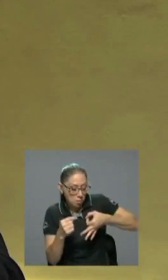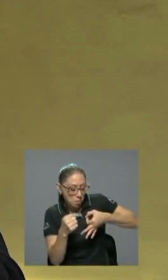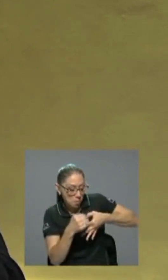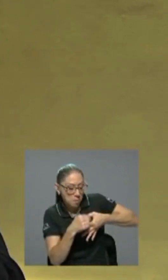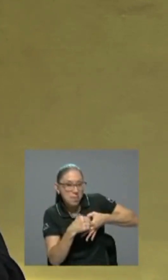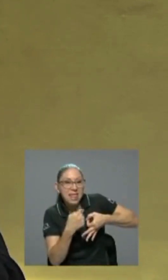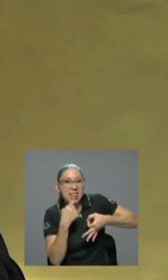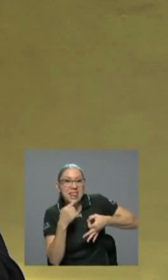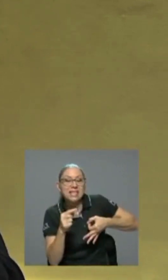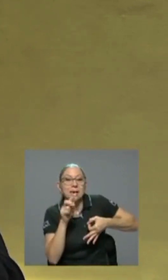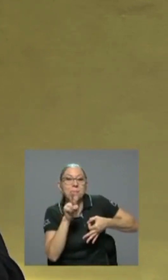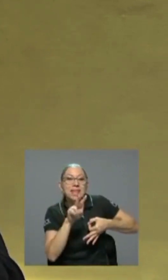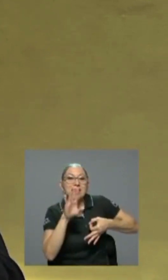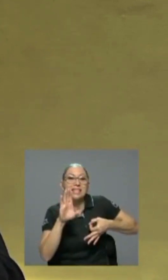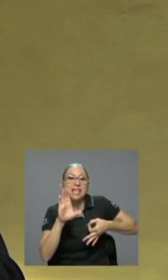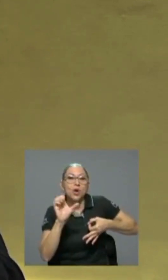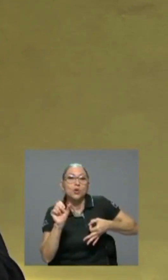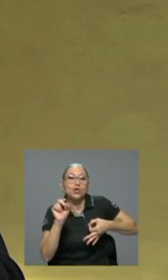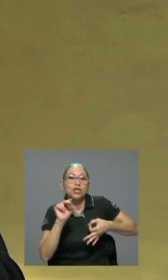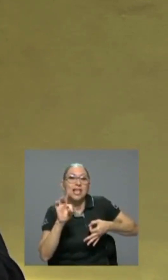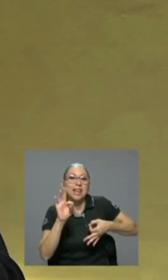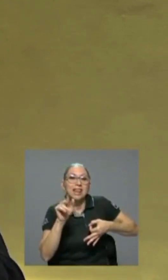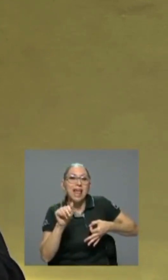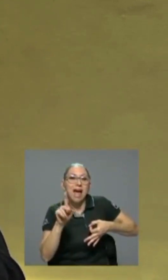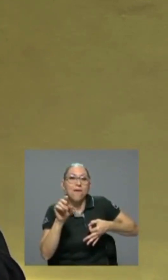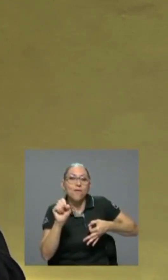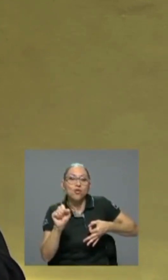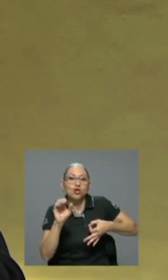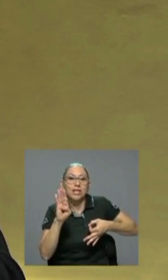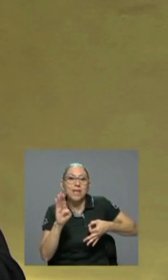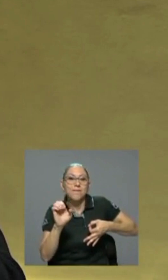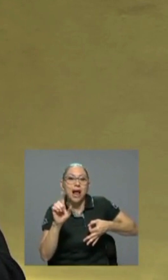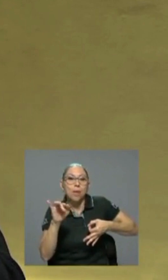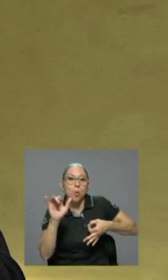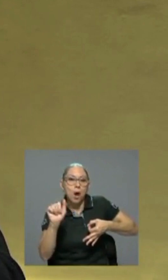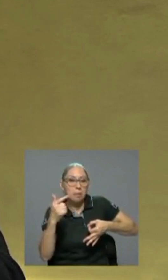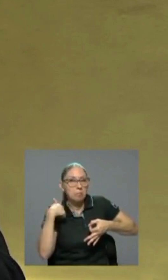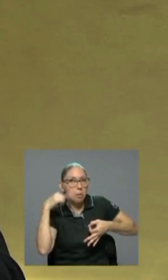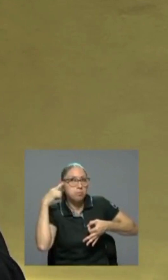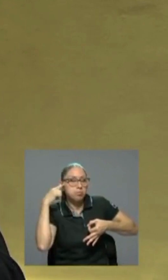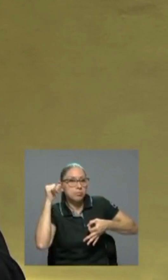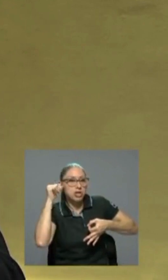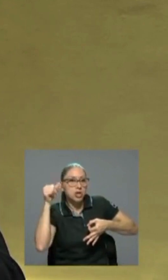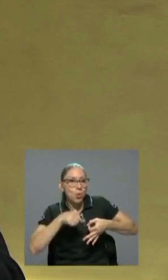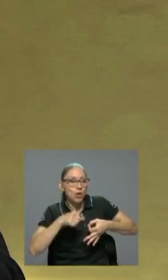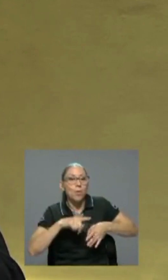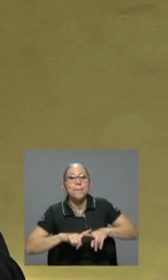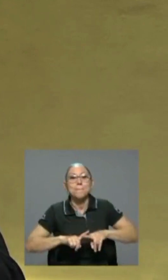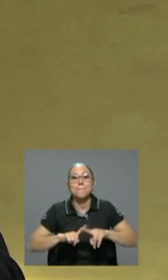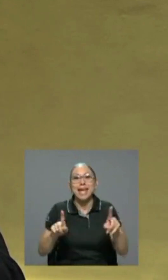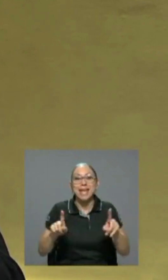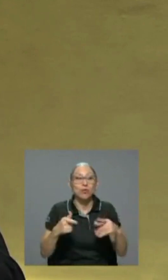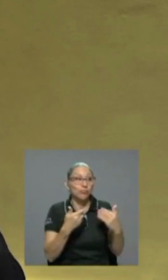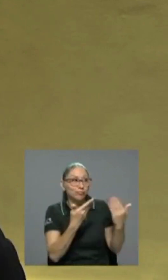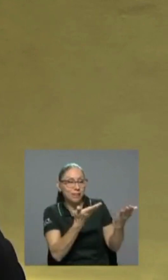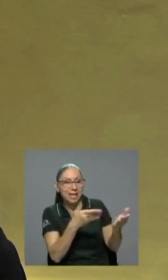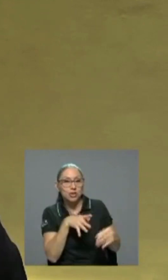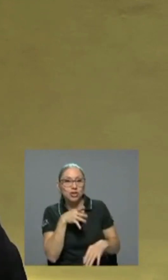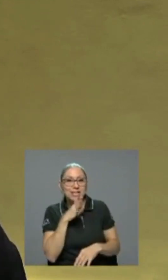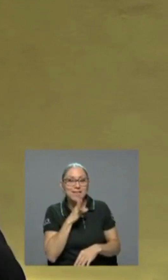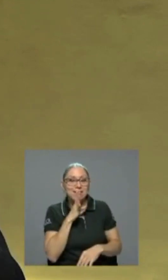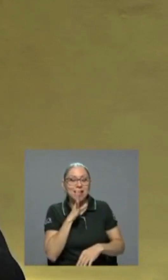25 centavos de Balboa, etcétera, por lo menos lo que yo recuerdo. Pero nos estaba don Félix hablando